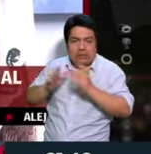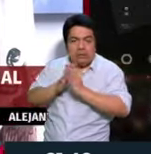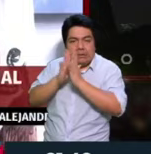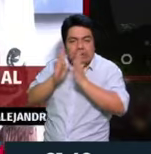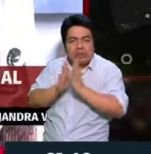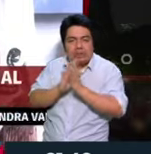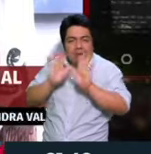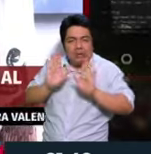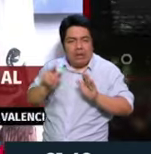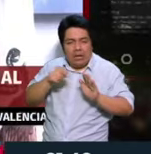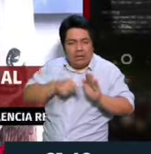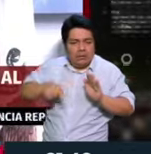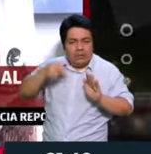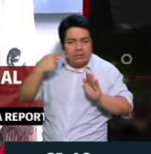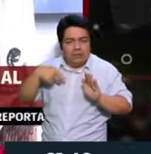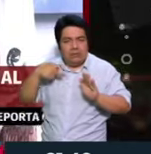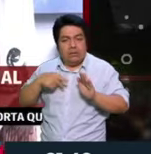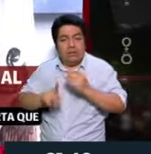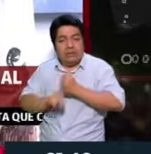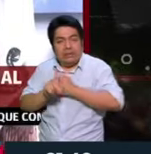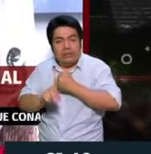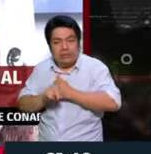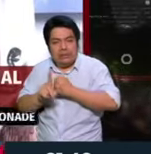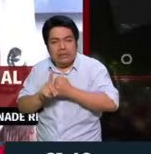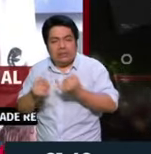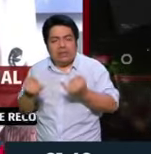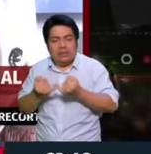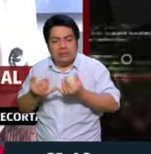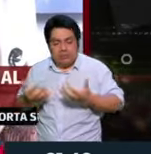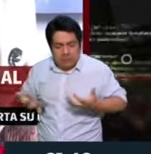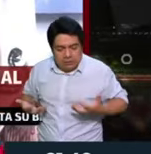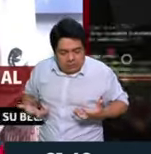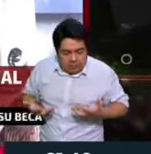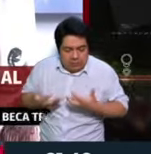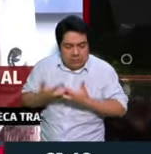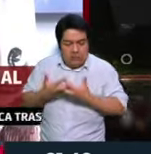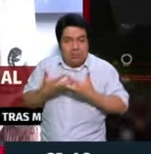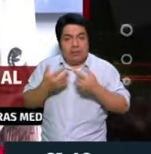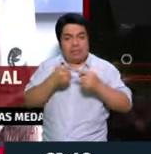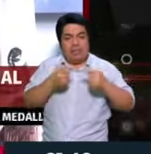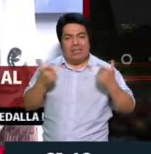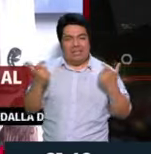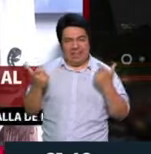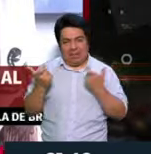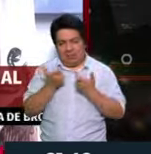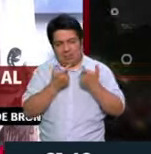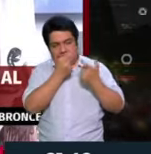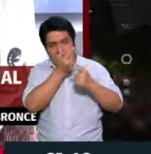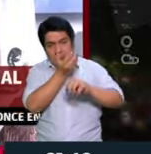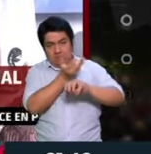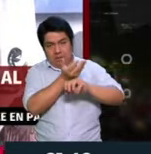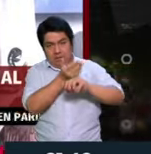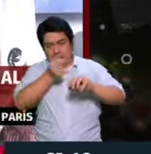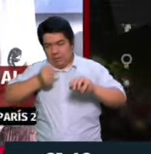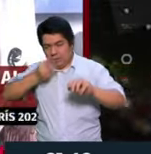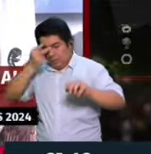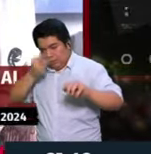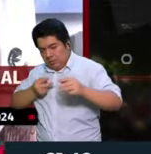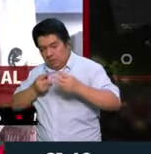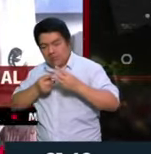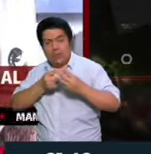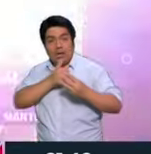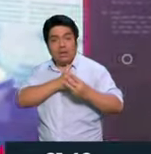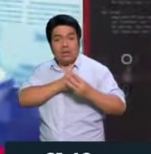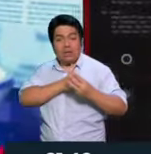democracia de México y la integración de las economías de Estados Unidos, México